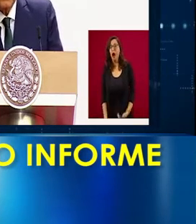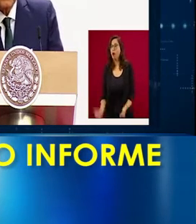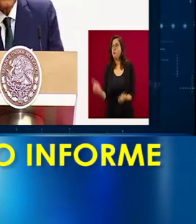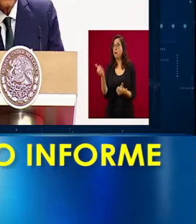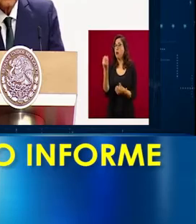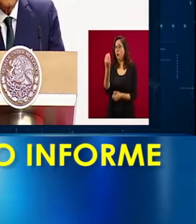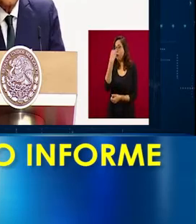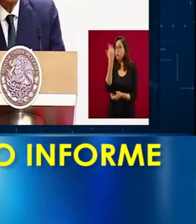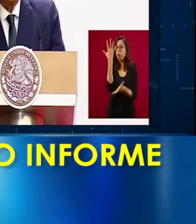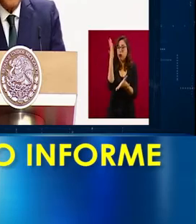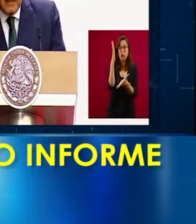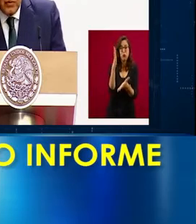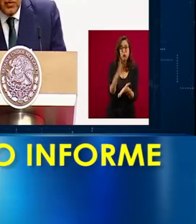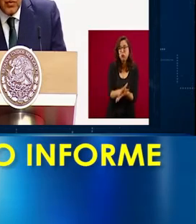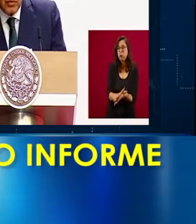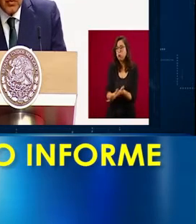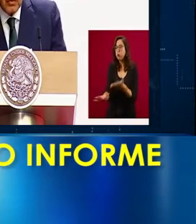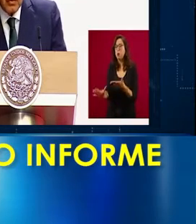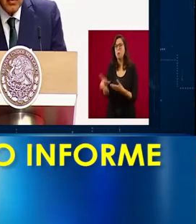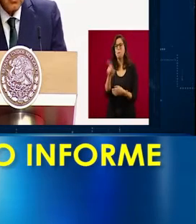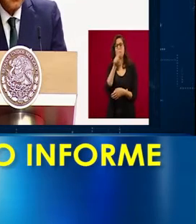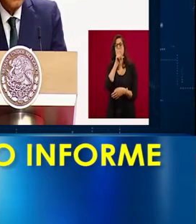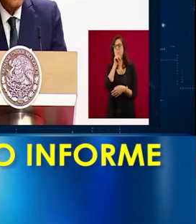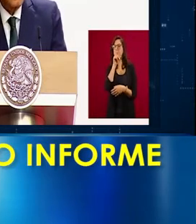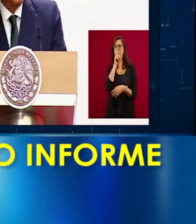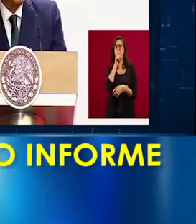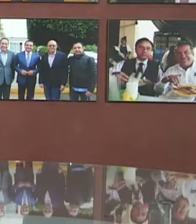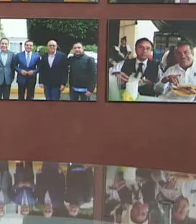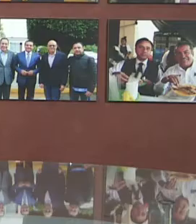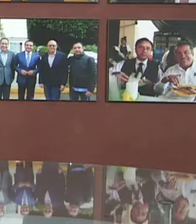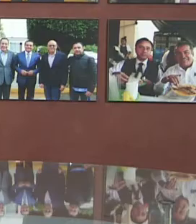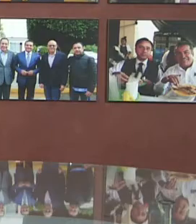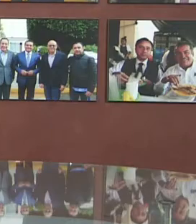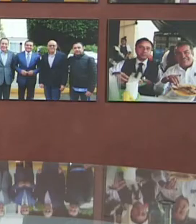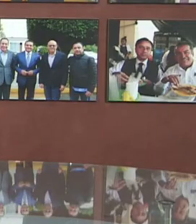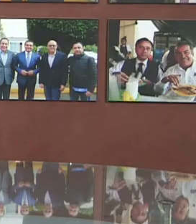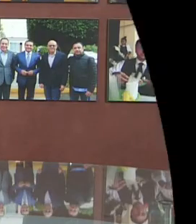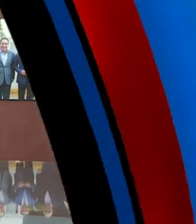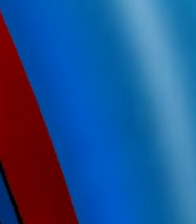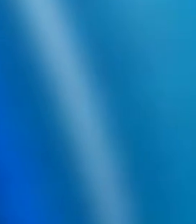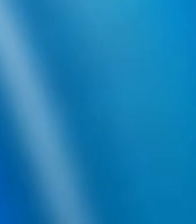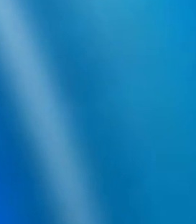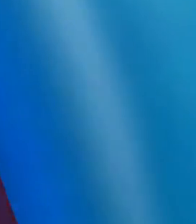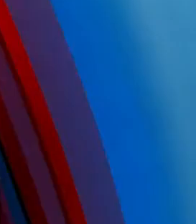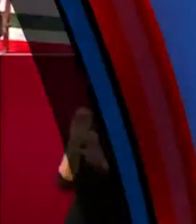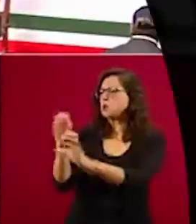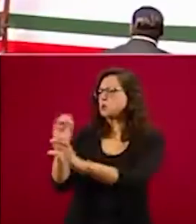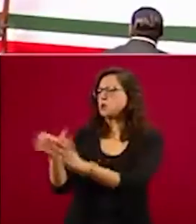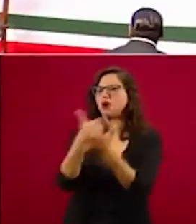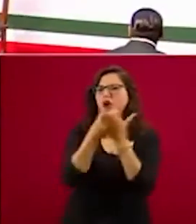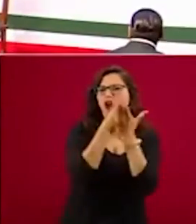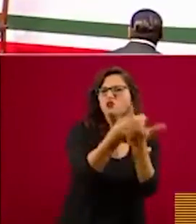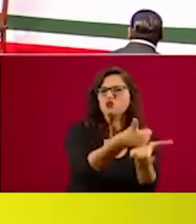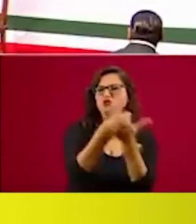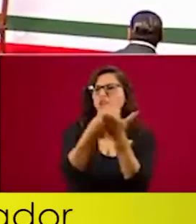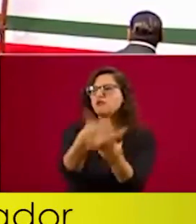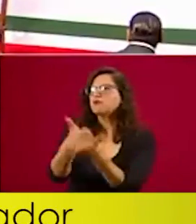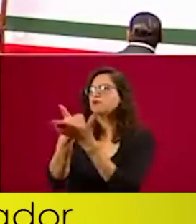como un logro de su gobierno, cosa que no debería de ser así. A pesar de la pandemia